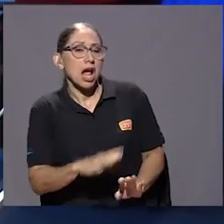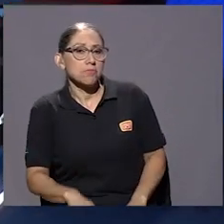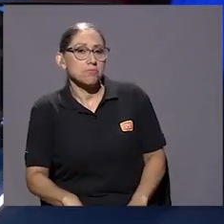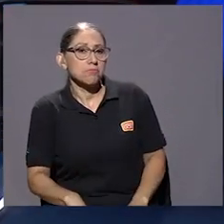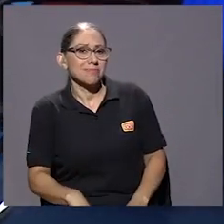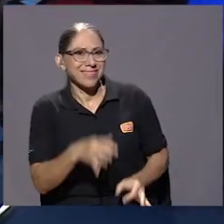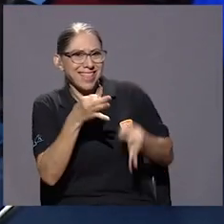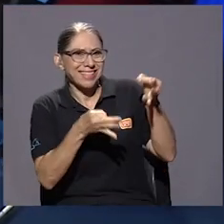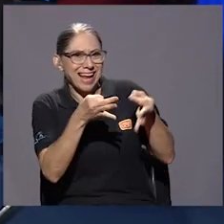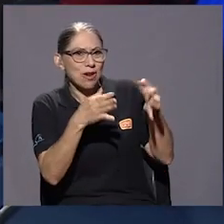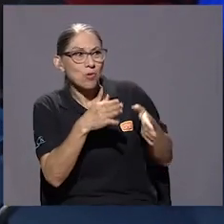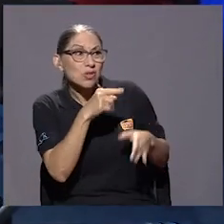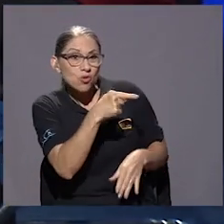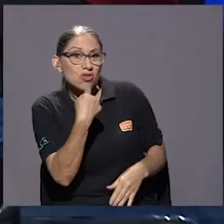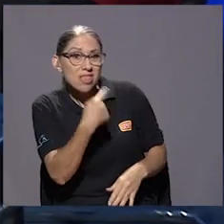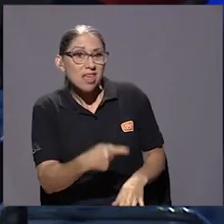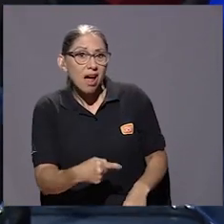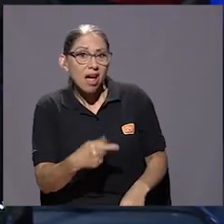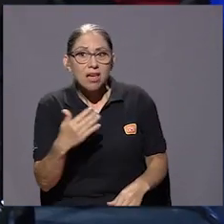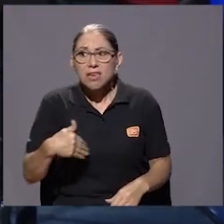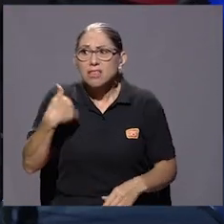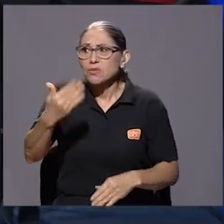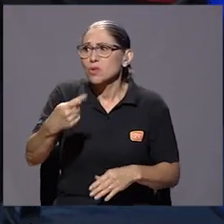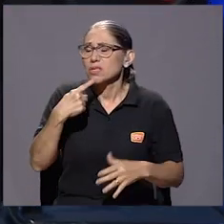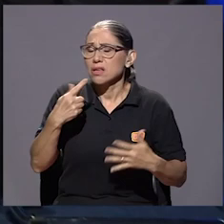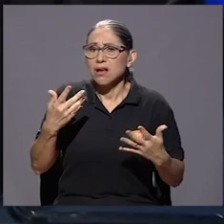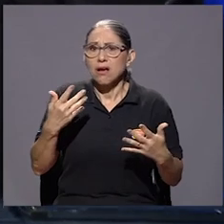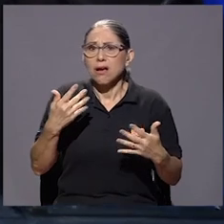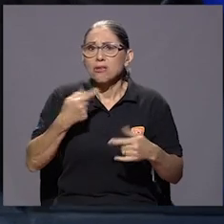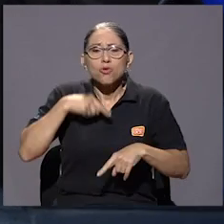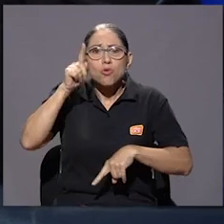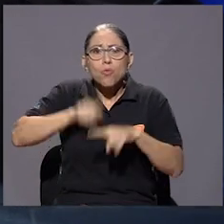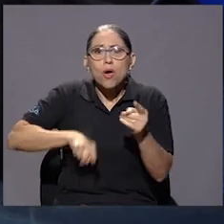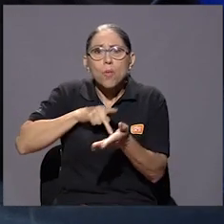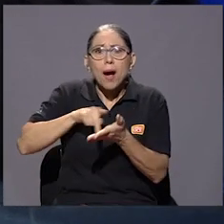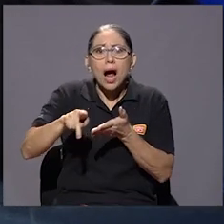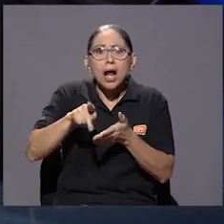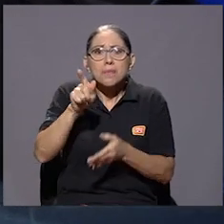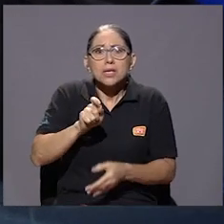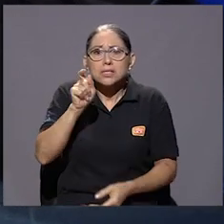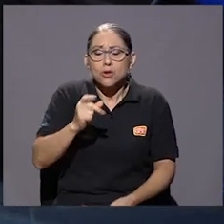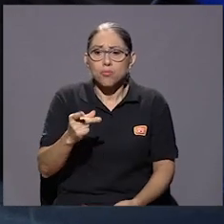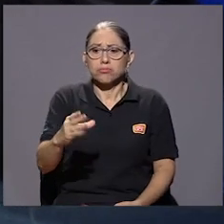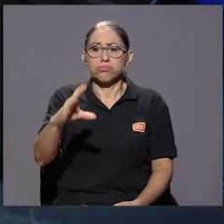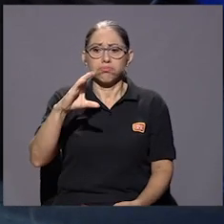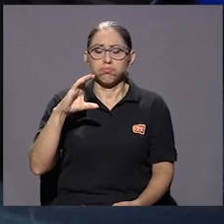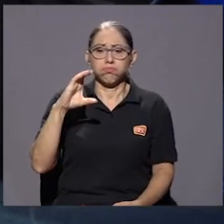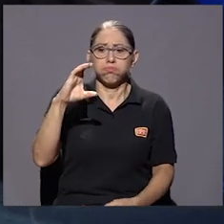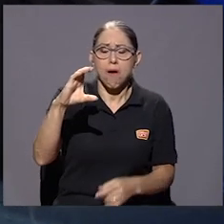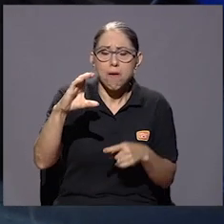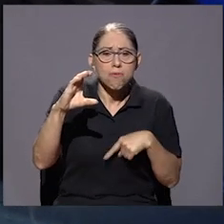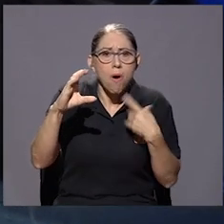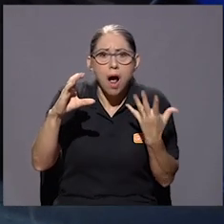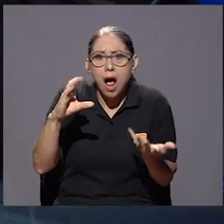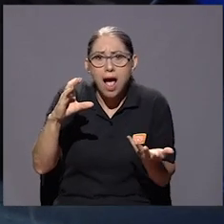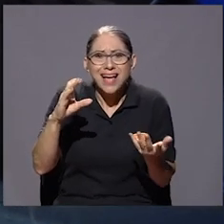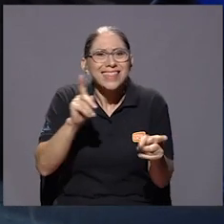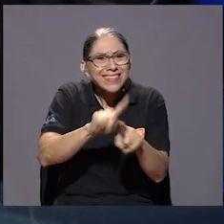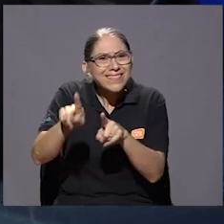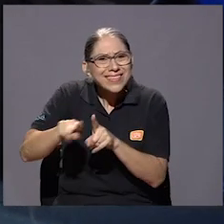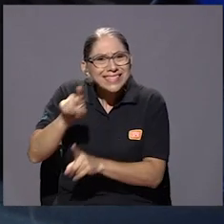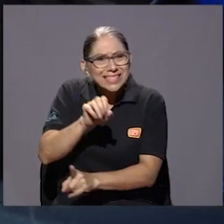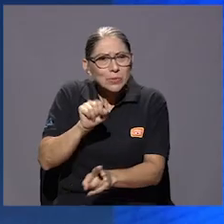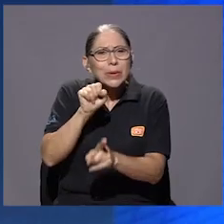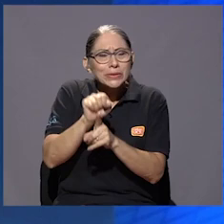pensión, y después dicen, pero yo no puedo pagar esa pensión. Son varios escenarios y son muy